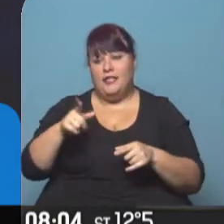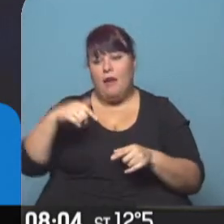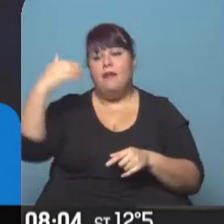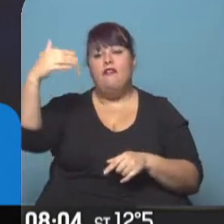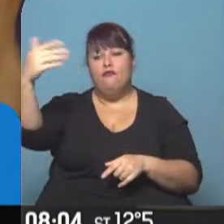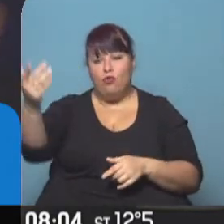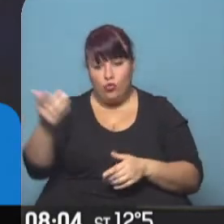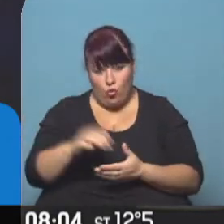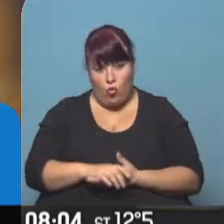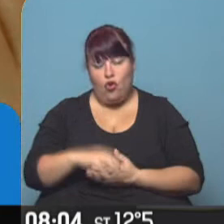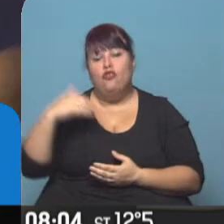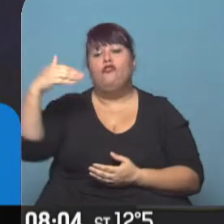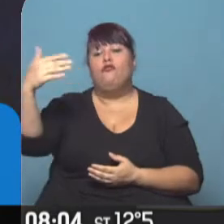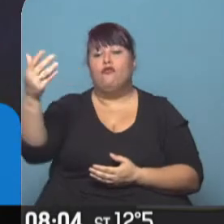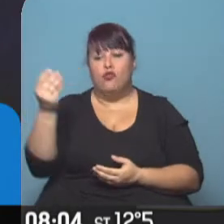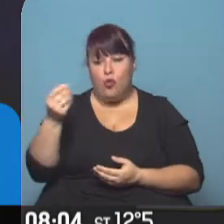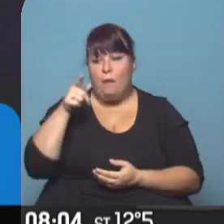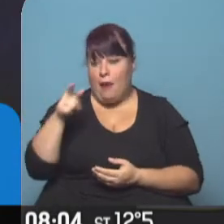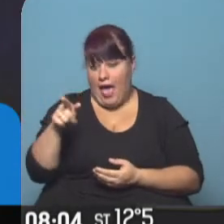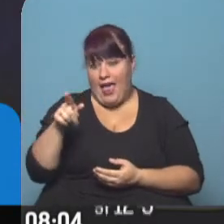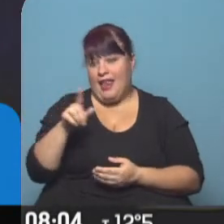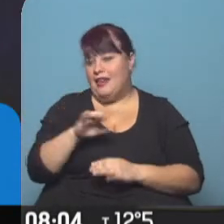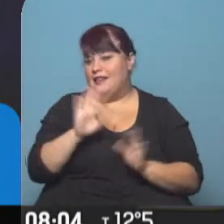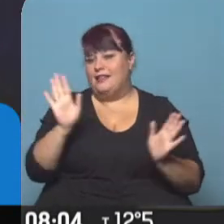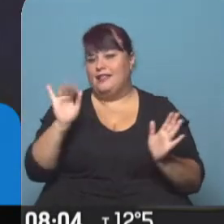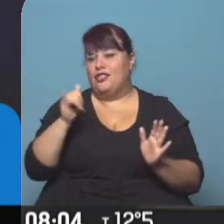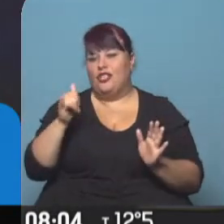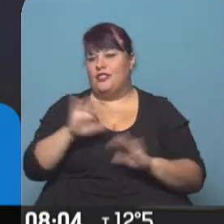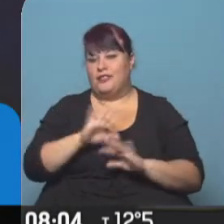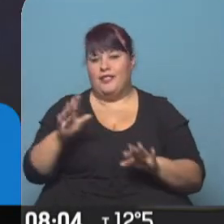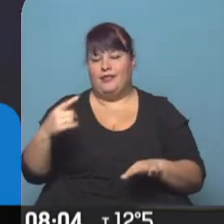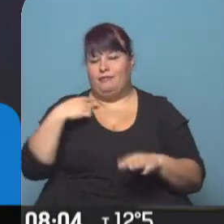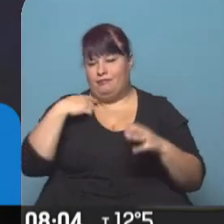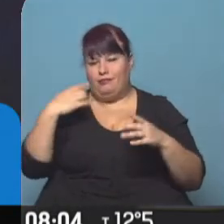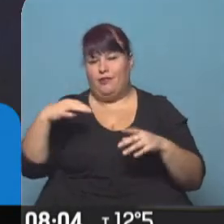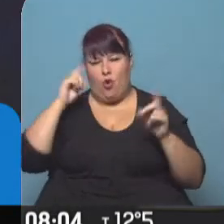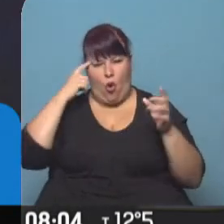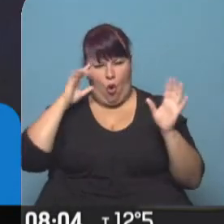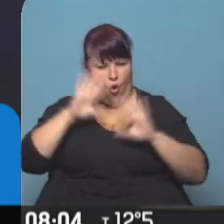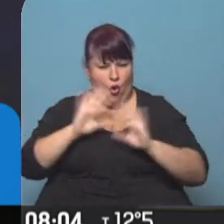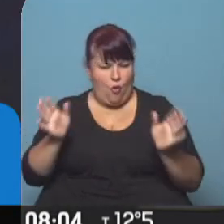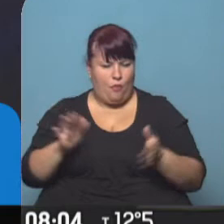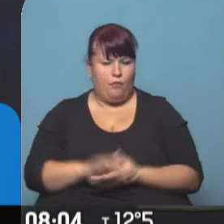el futuro. Y el futuro para él no era otra cosa que caer en la oscuridad de la locura.